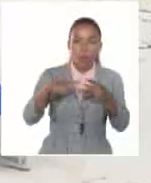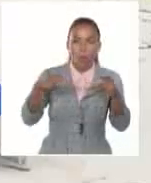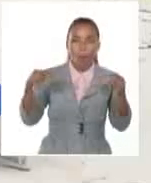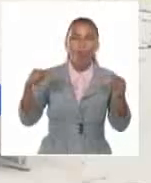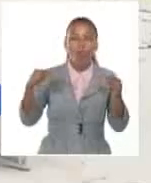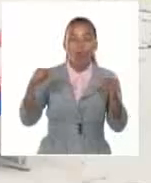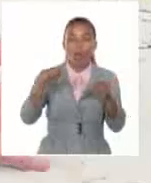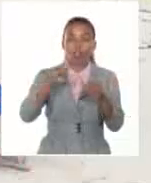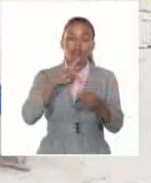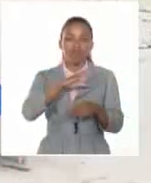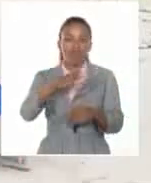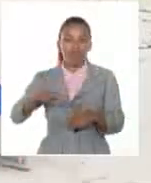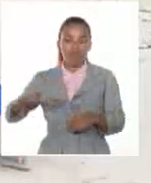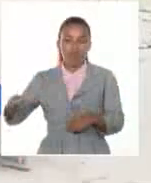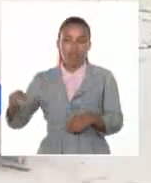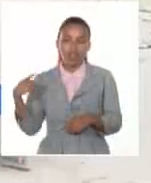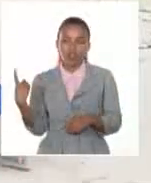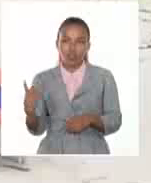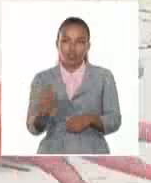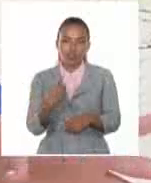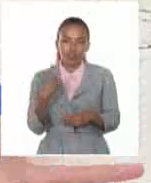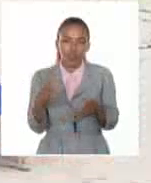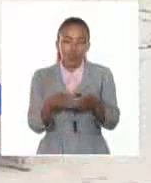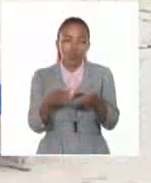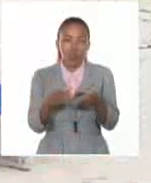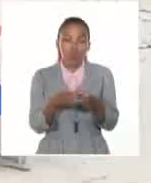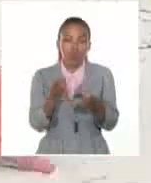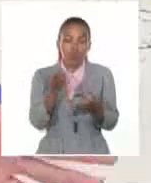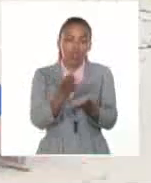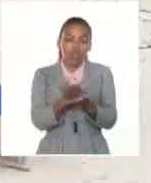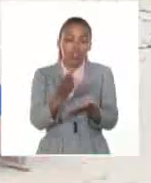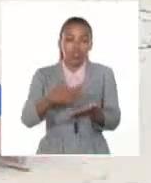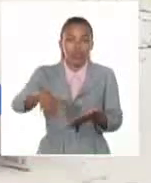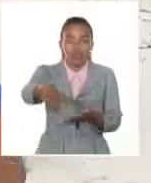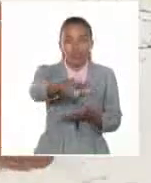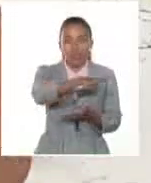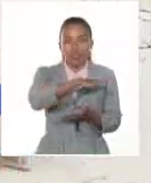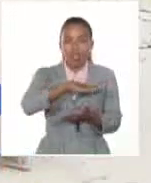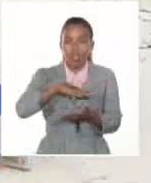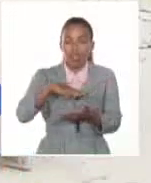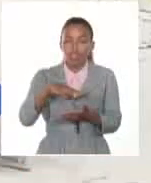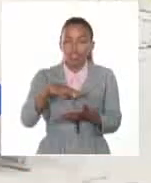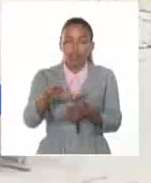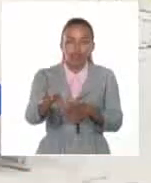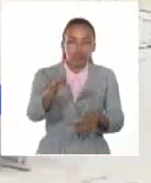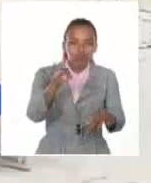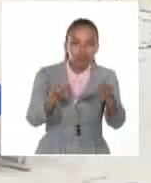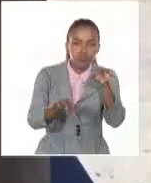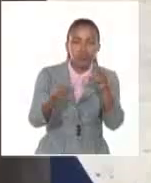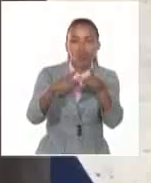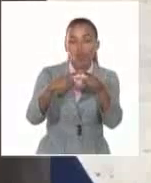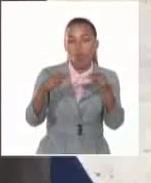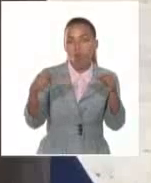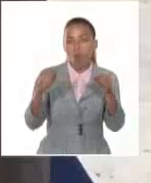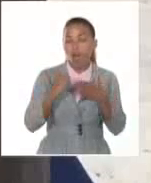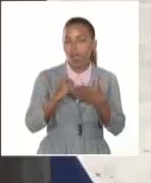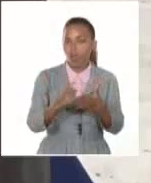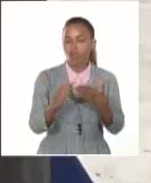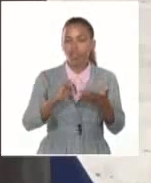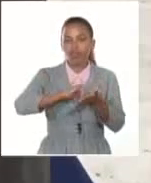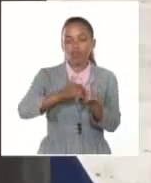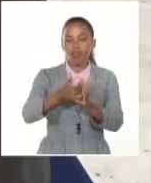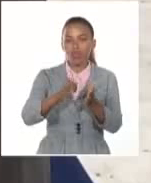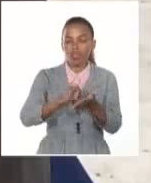aquí. Somos un grupo de niños, de estudiantes, que estamos aquí para todo esto y para a contribuir con este proyecto. Yo estoy